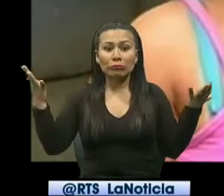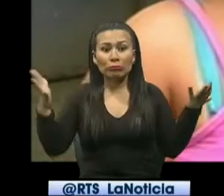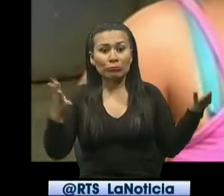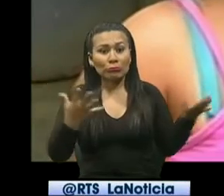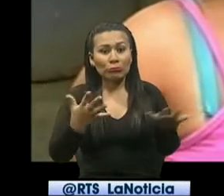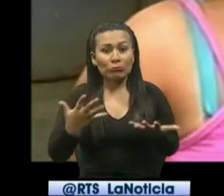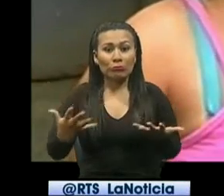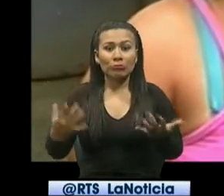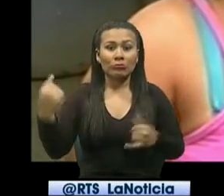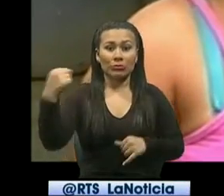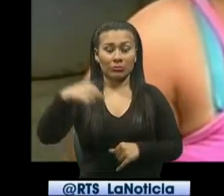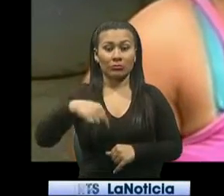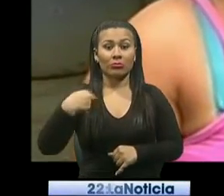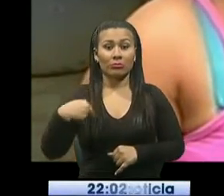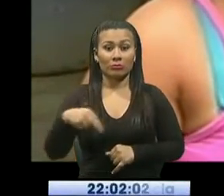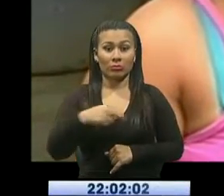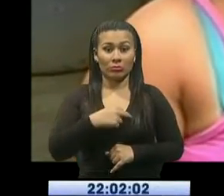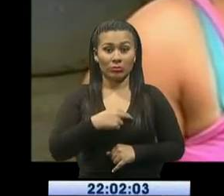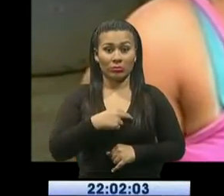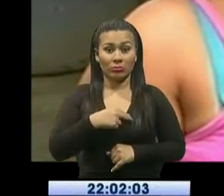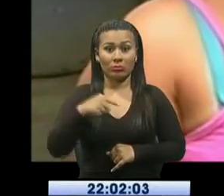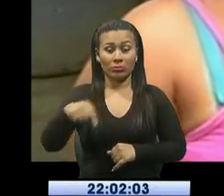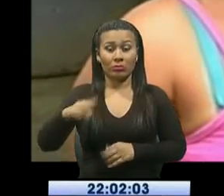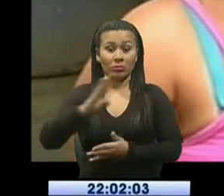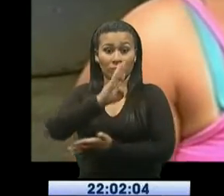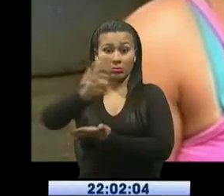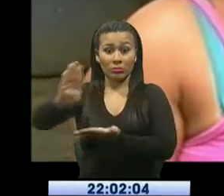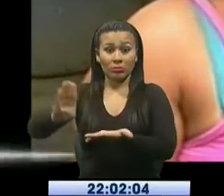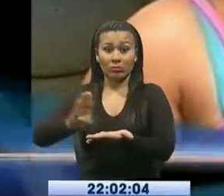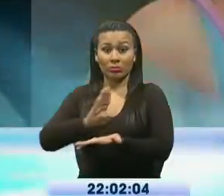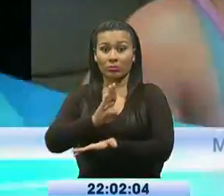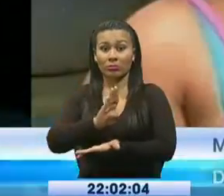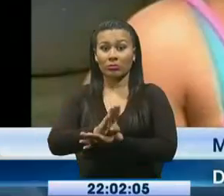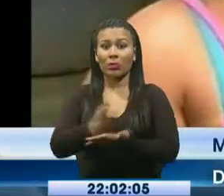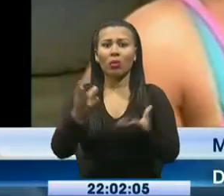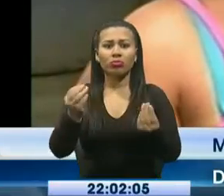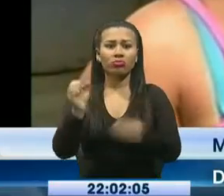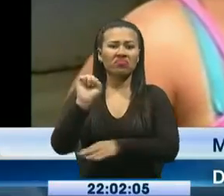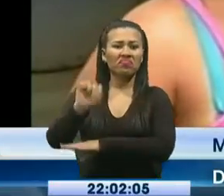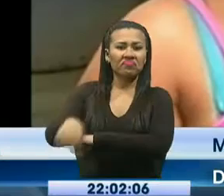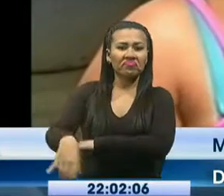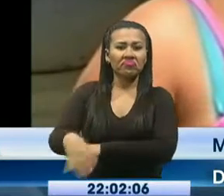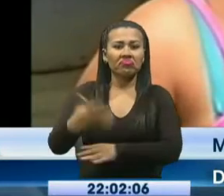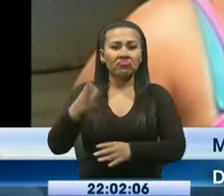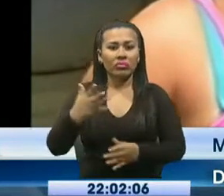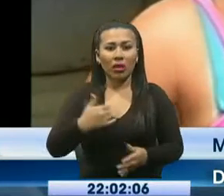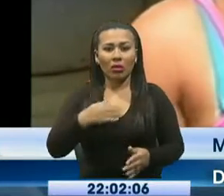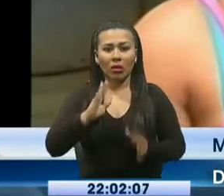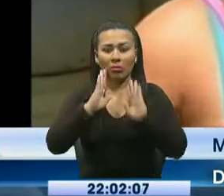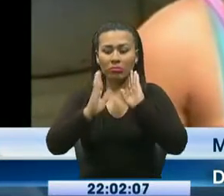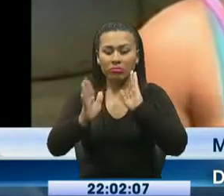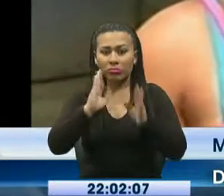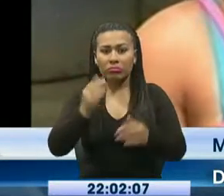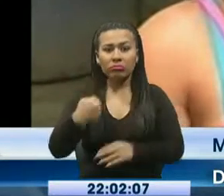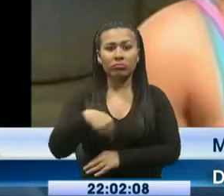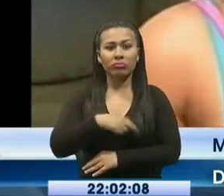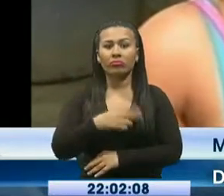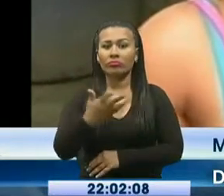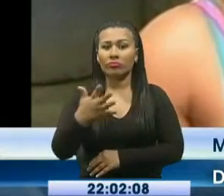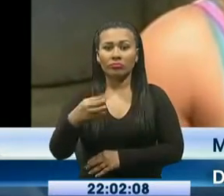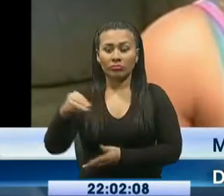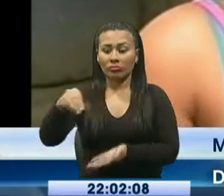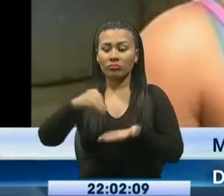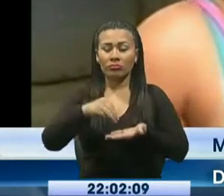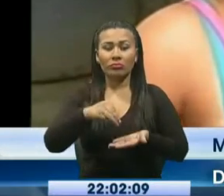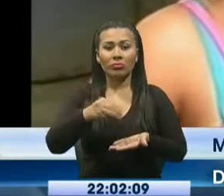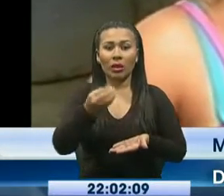porque aquí nosotros, la Ciudadela está botada ya, porque nadie viene a ayudarnos aquí, ni